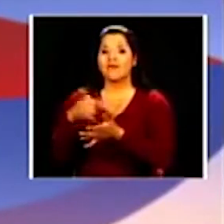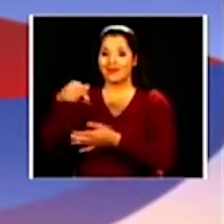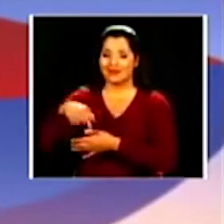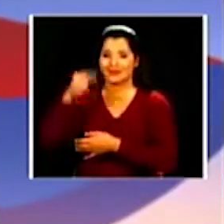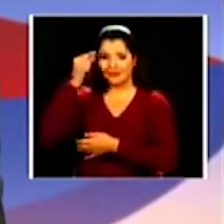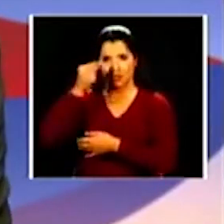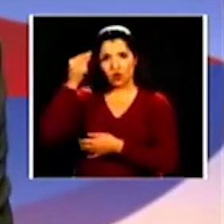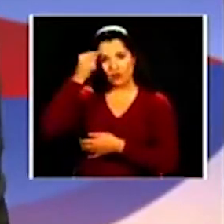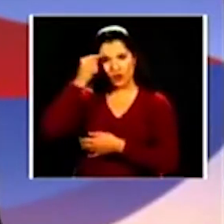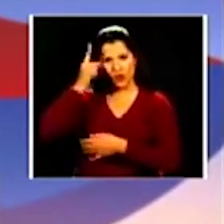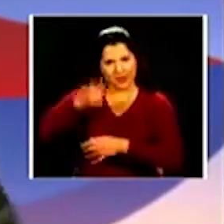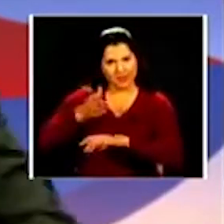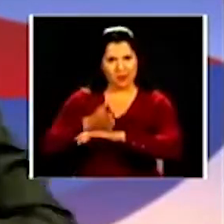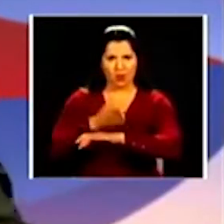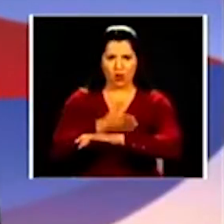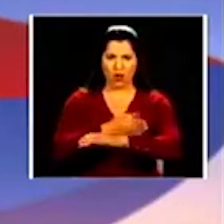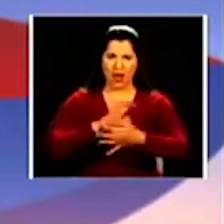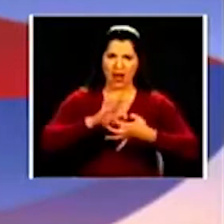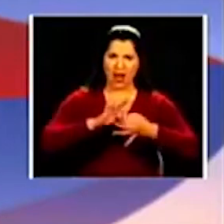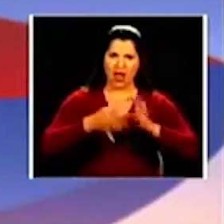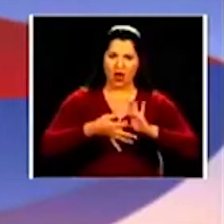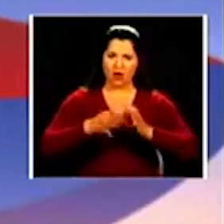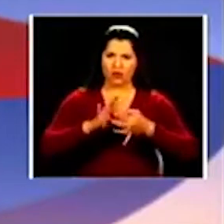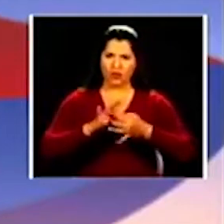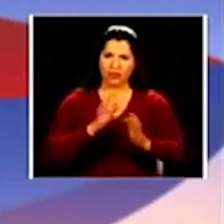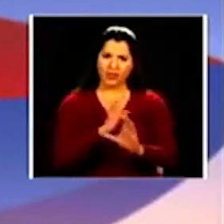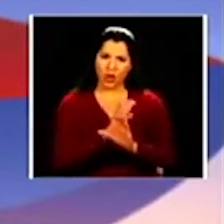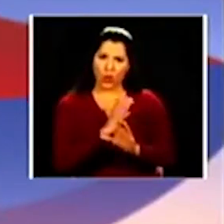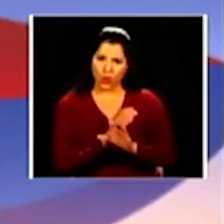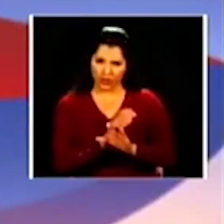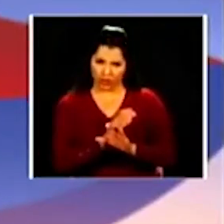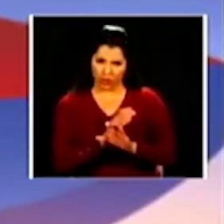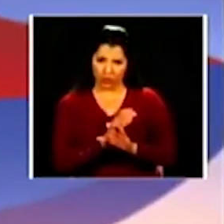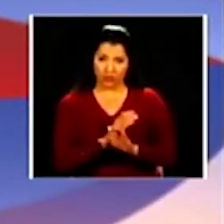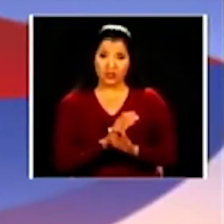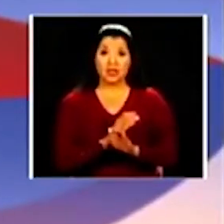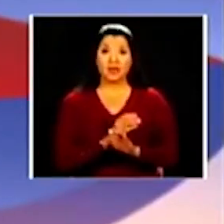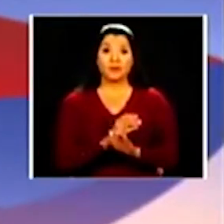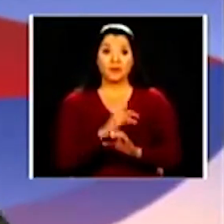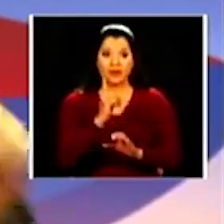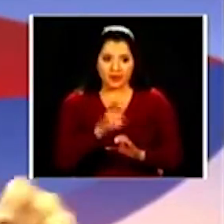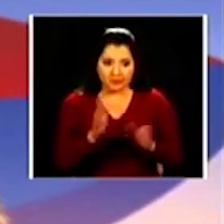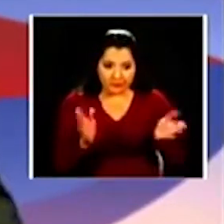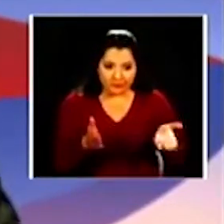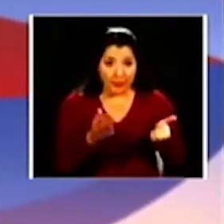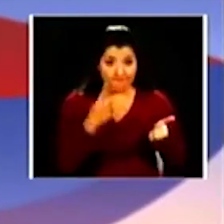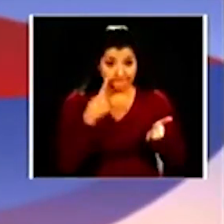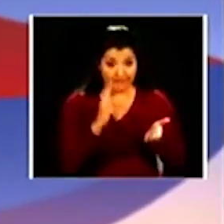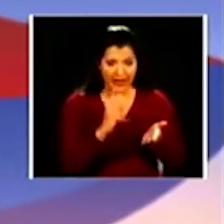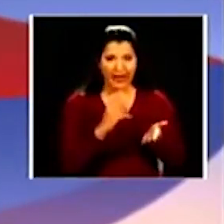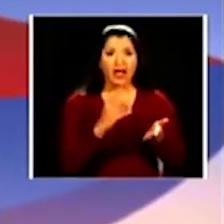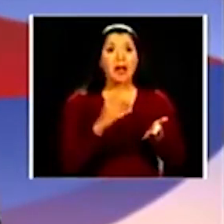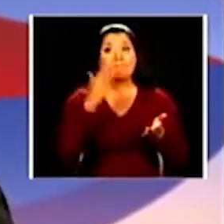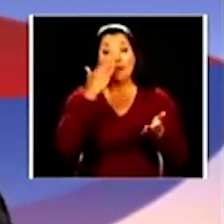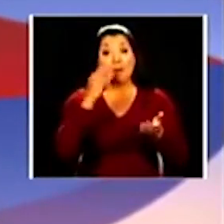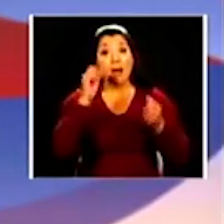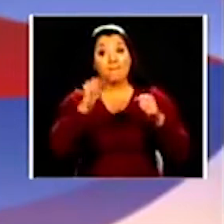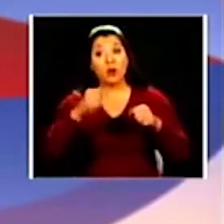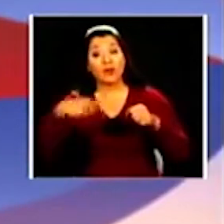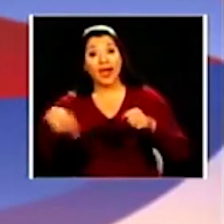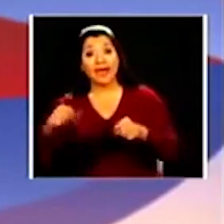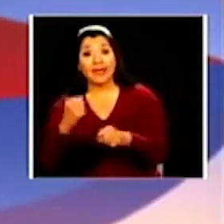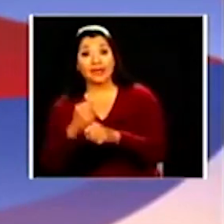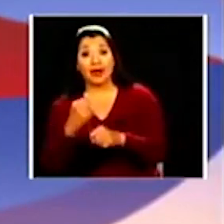Tenemos que fortalecer la red de cuidado, tenemos que relanzar estas redes de cuidado y no solamente para los niños, sino también para los adultos mayores. Nuestra